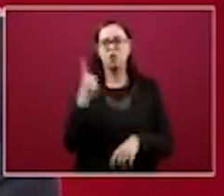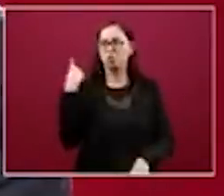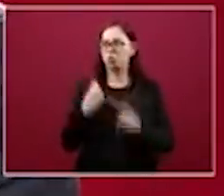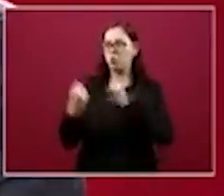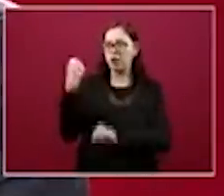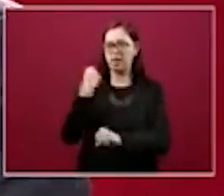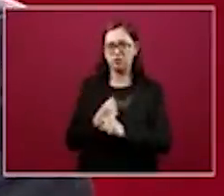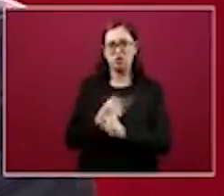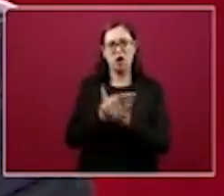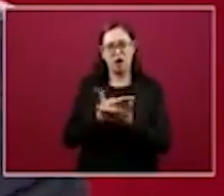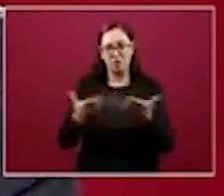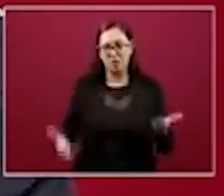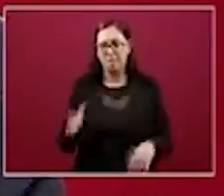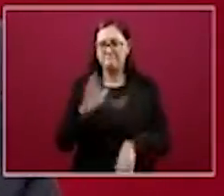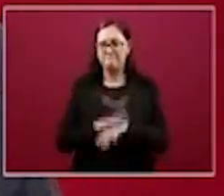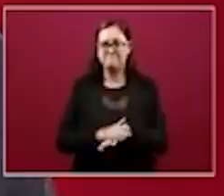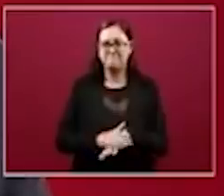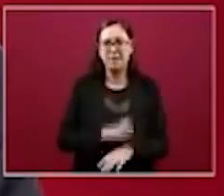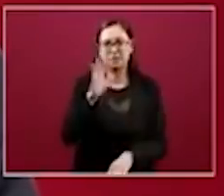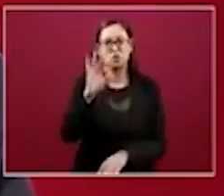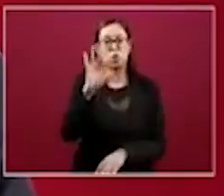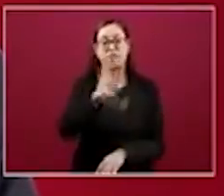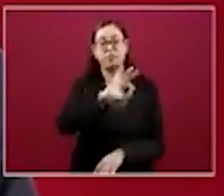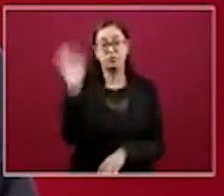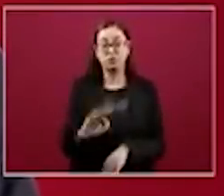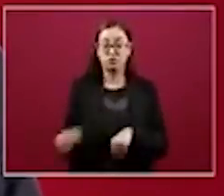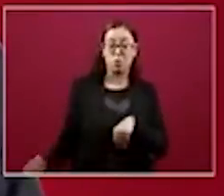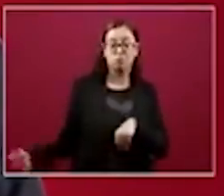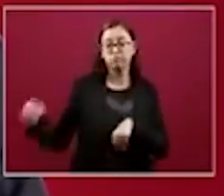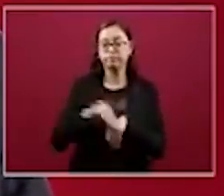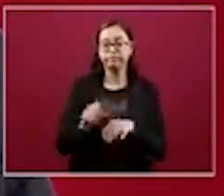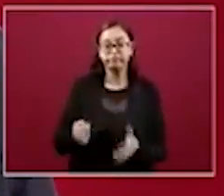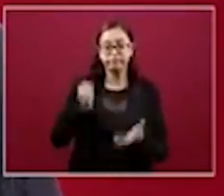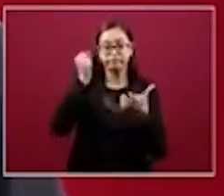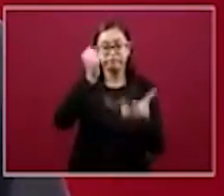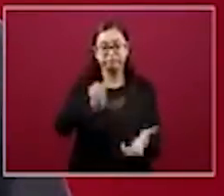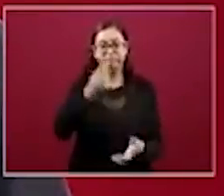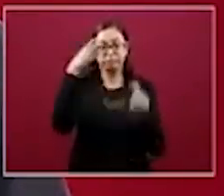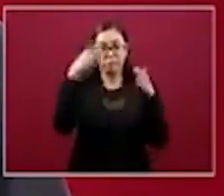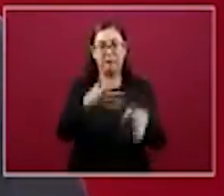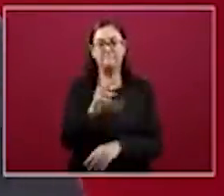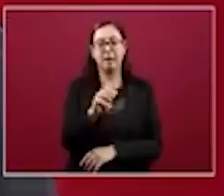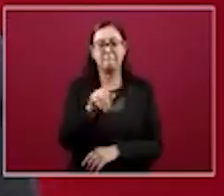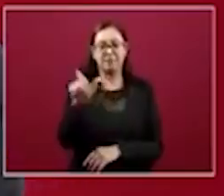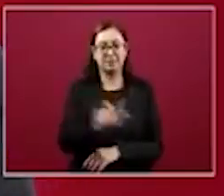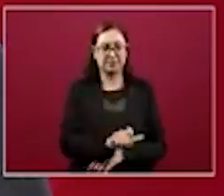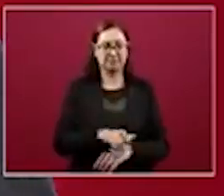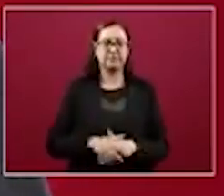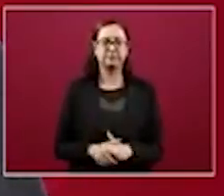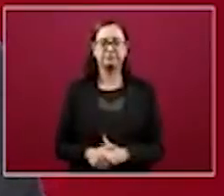año pasado en más de 40% en Pemex. O sea que